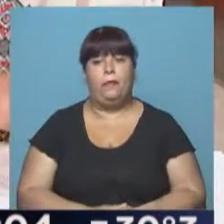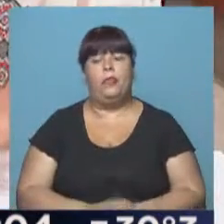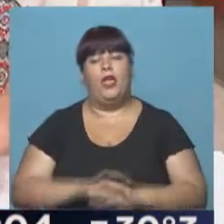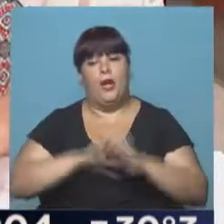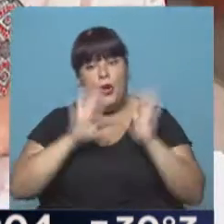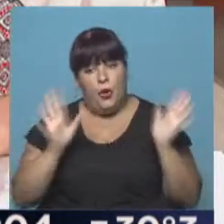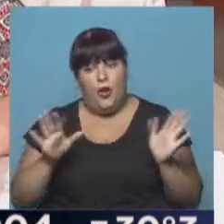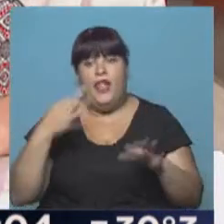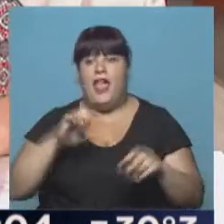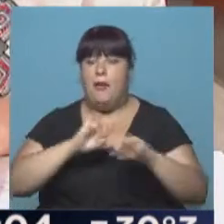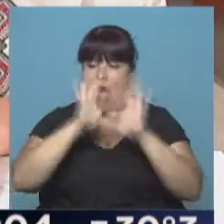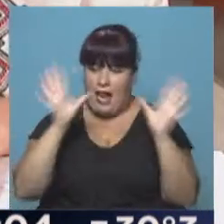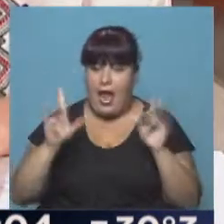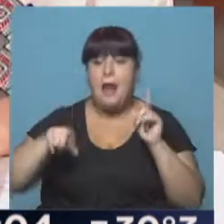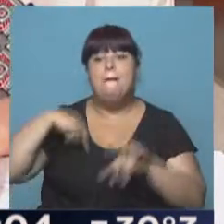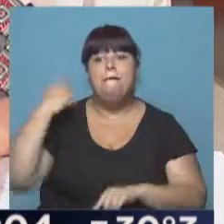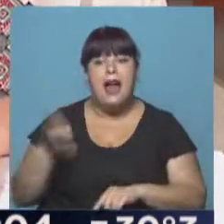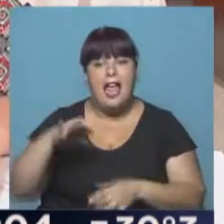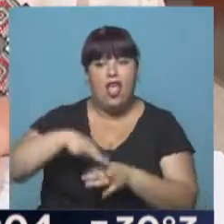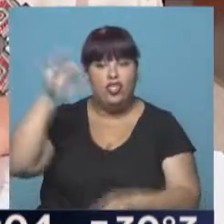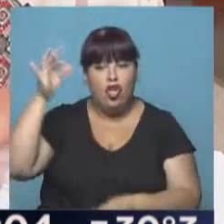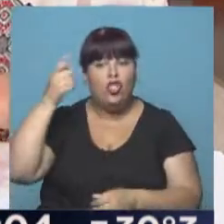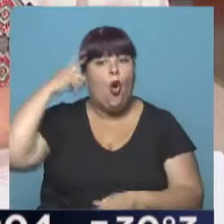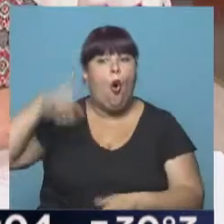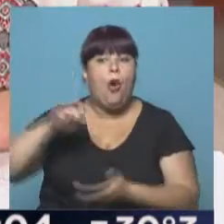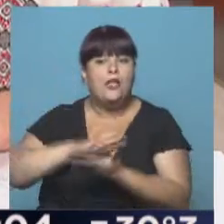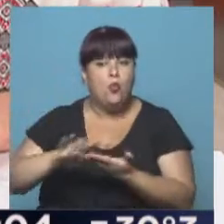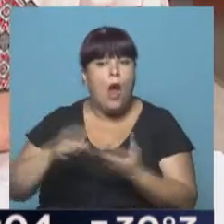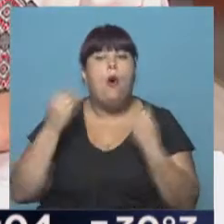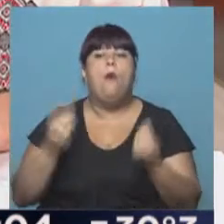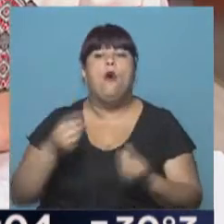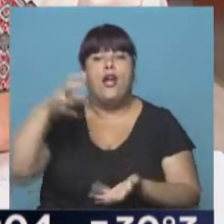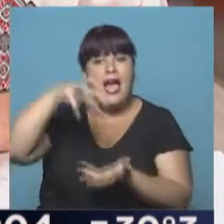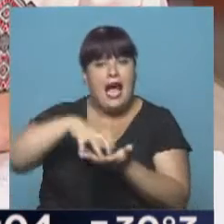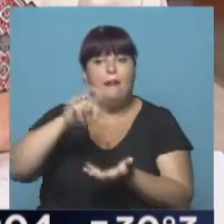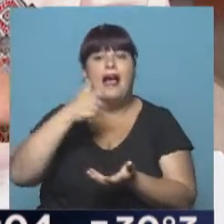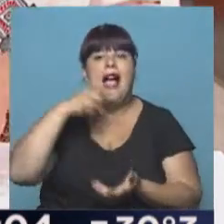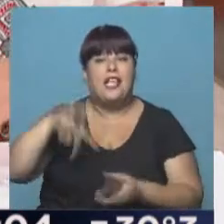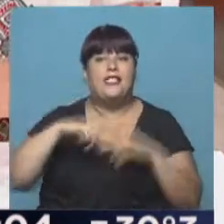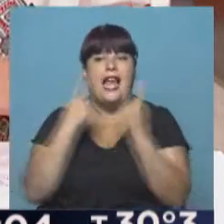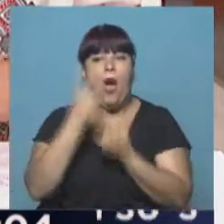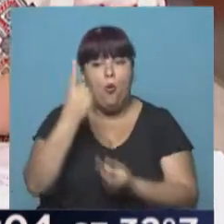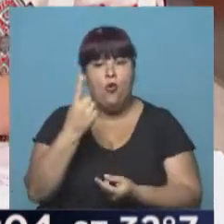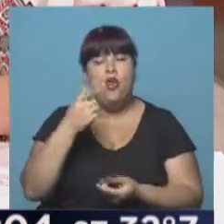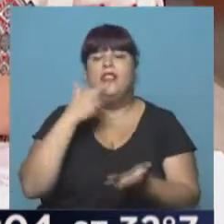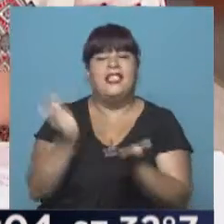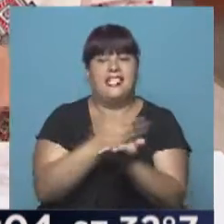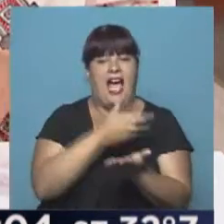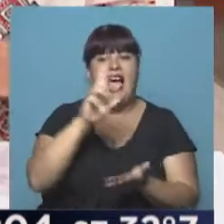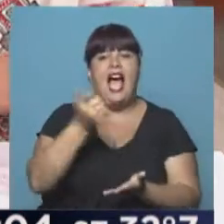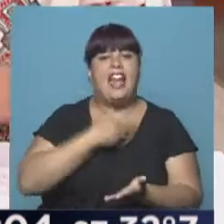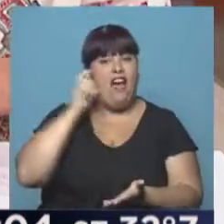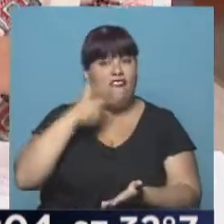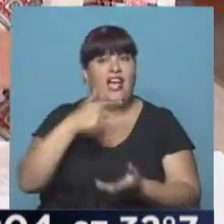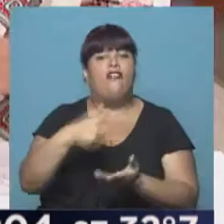Bueno, hay que aclarar que mañana se va a sortear el nuevo juez, ya que la Cámara de Casación, la Sala 1, dispuso el apartamiento de Rafecas, que